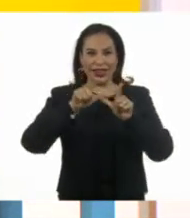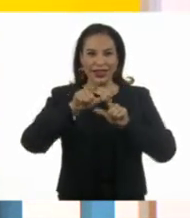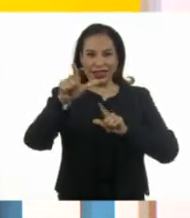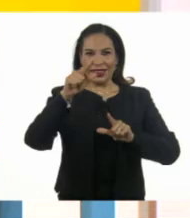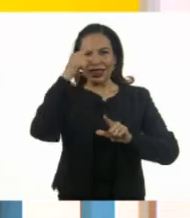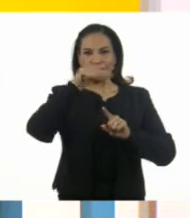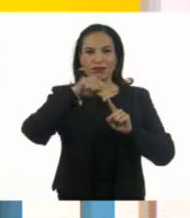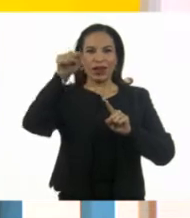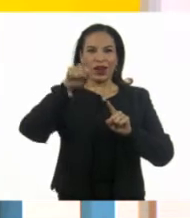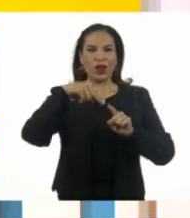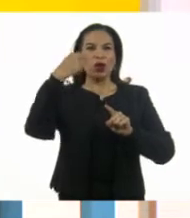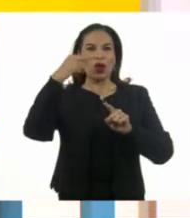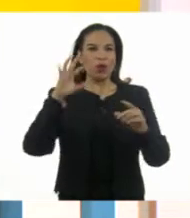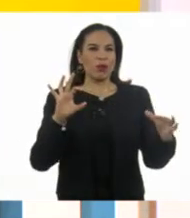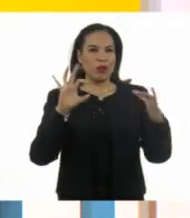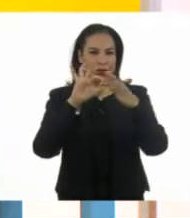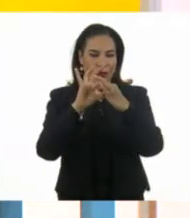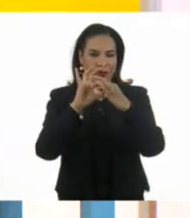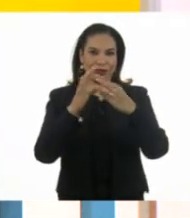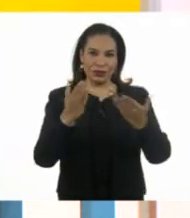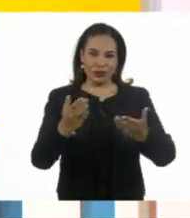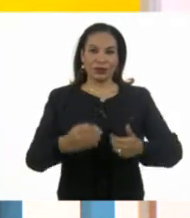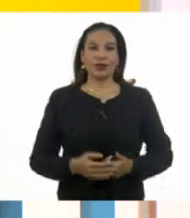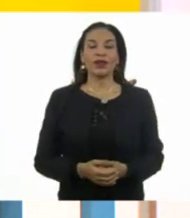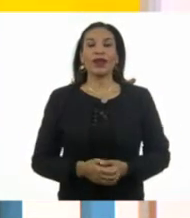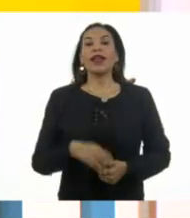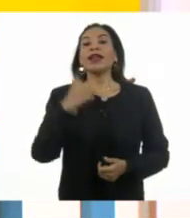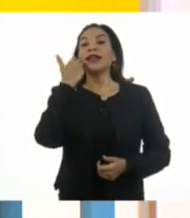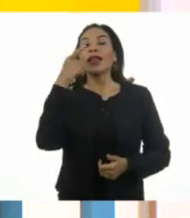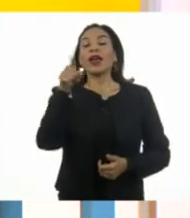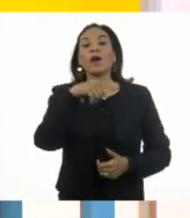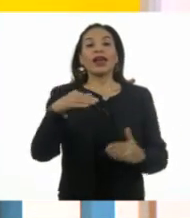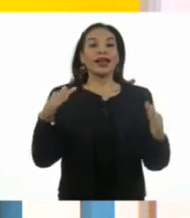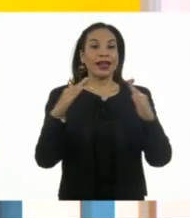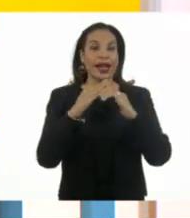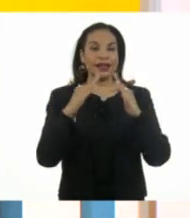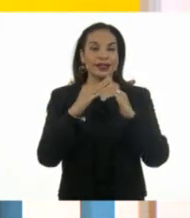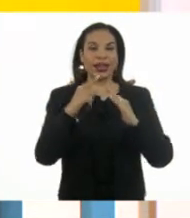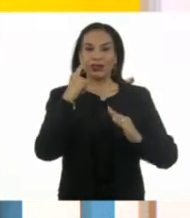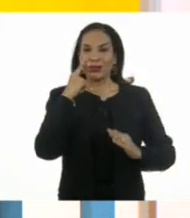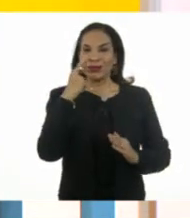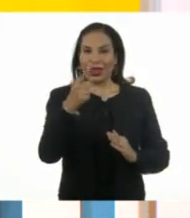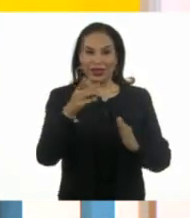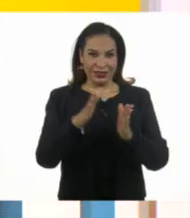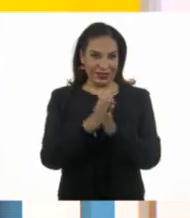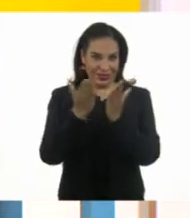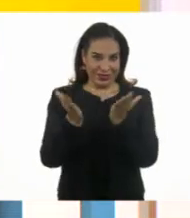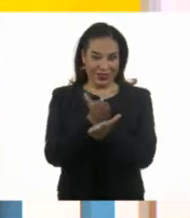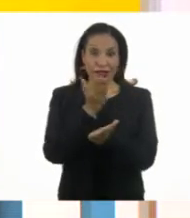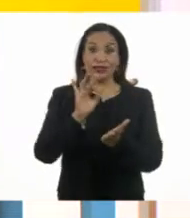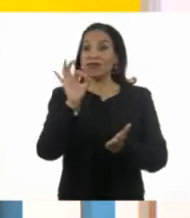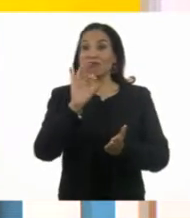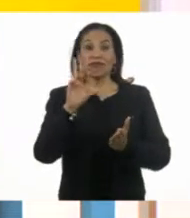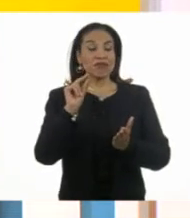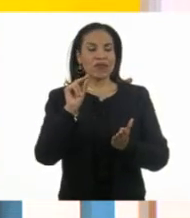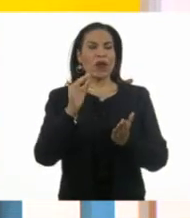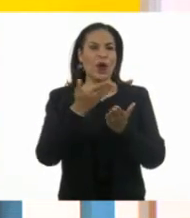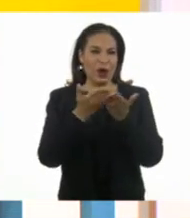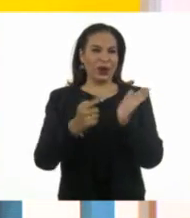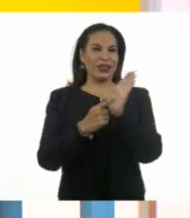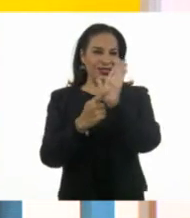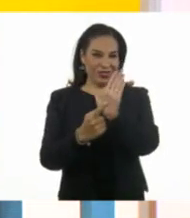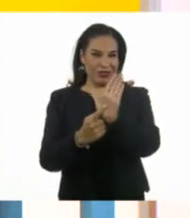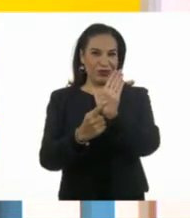nombre con el objeto. Muy bien. ¿Sí? Quiero que en casa observen su libro y si no, aquí se los